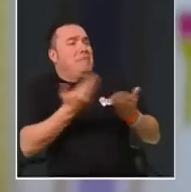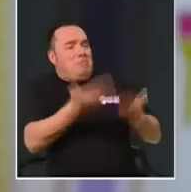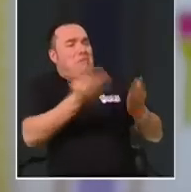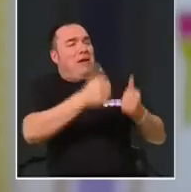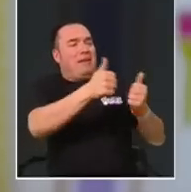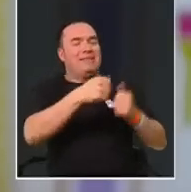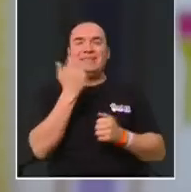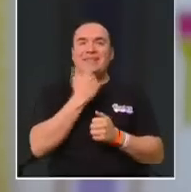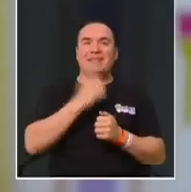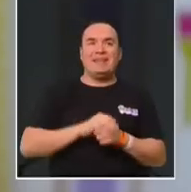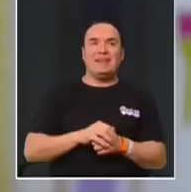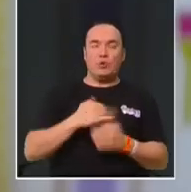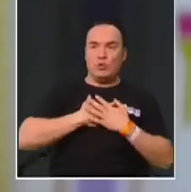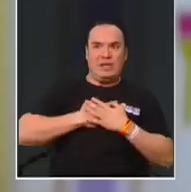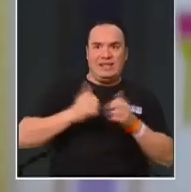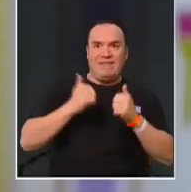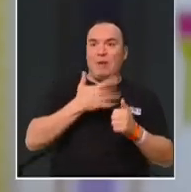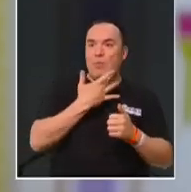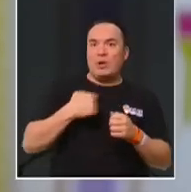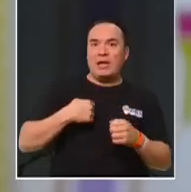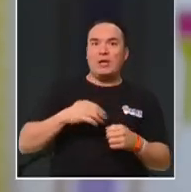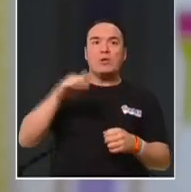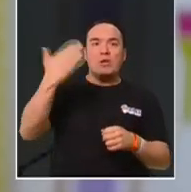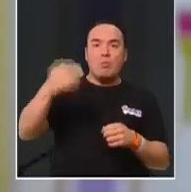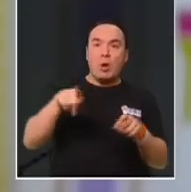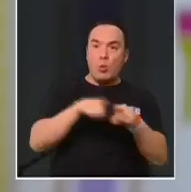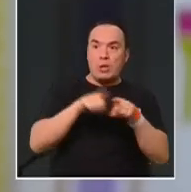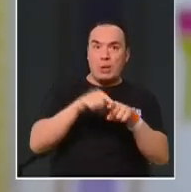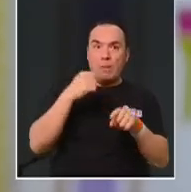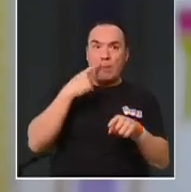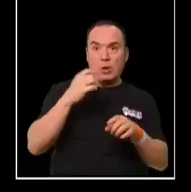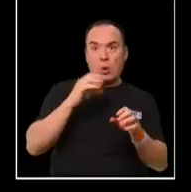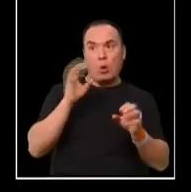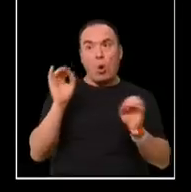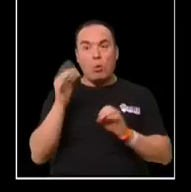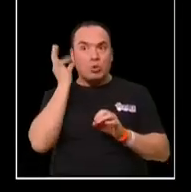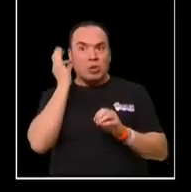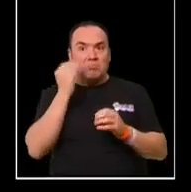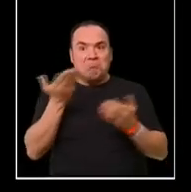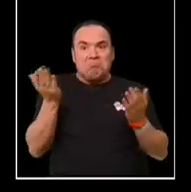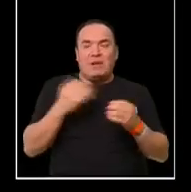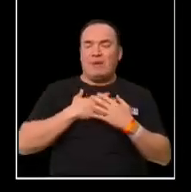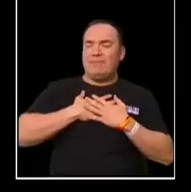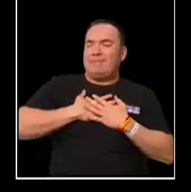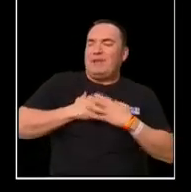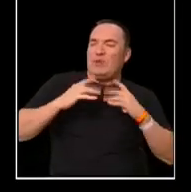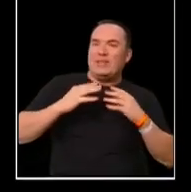muy bien cuando sientes que vas a tener un hermano que es hombre o mujer.